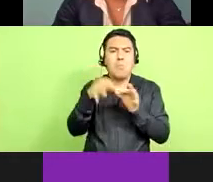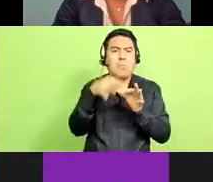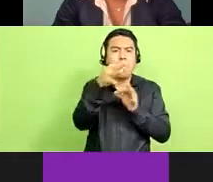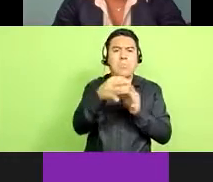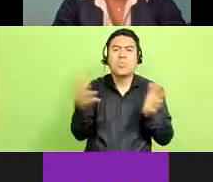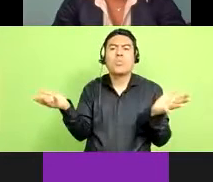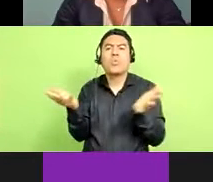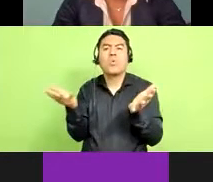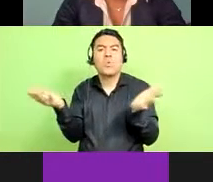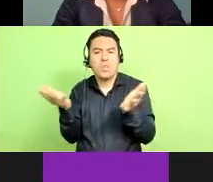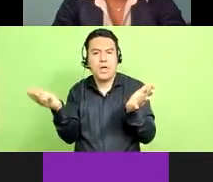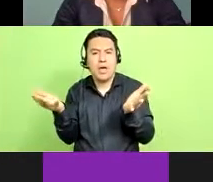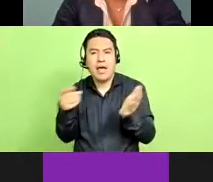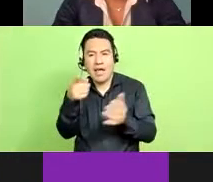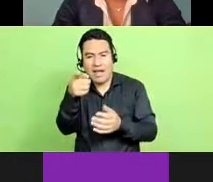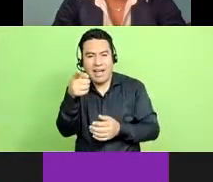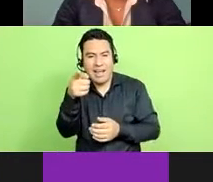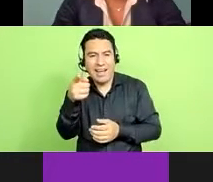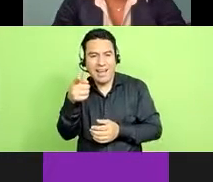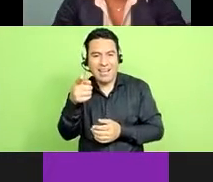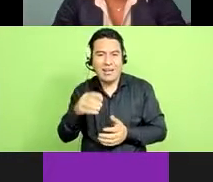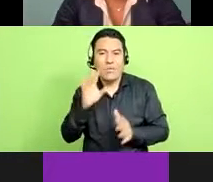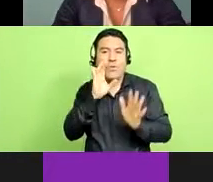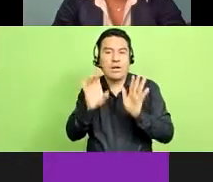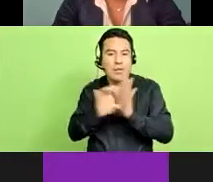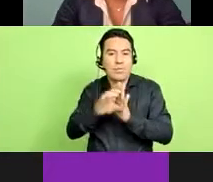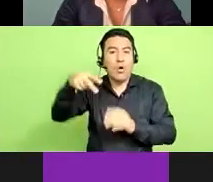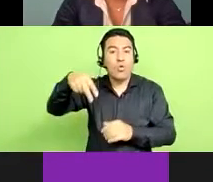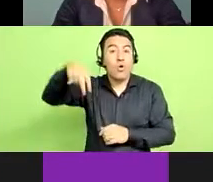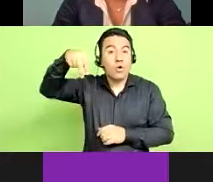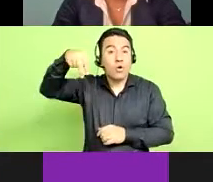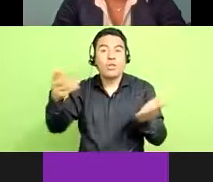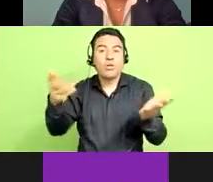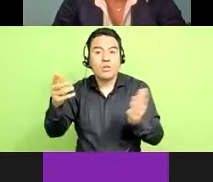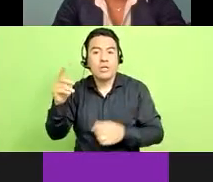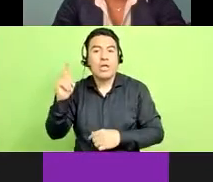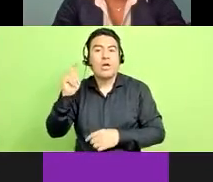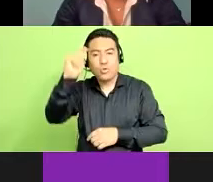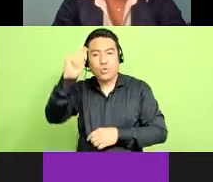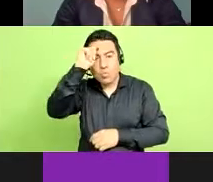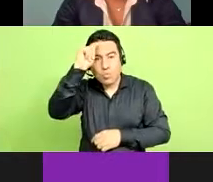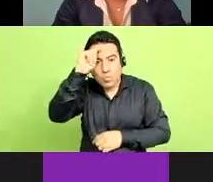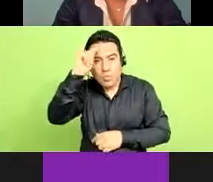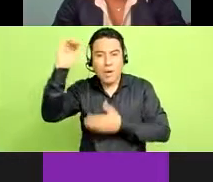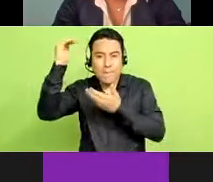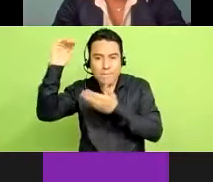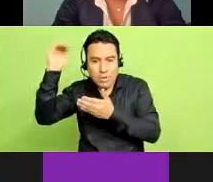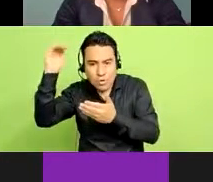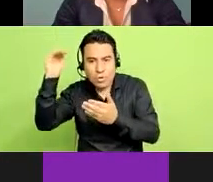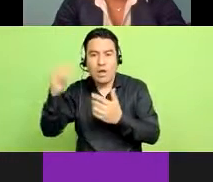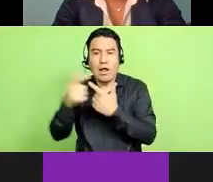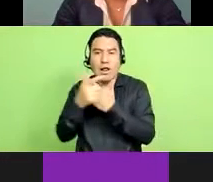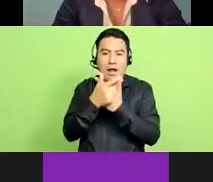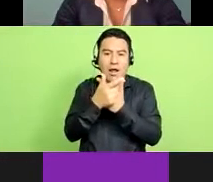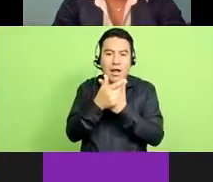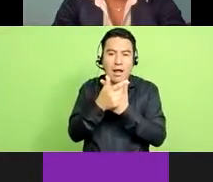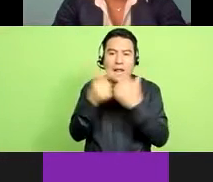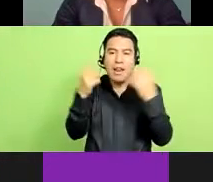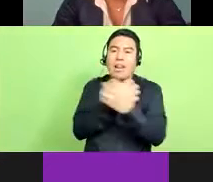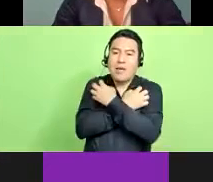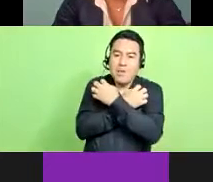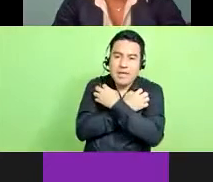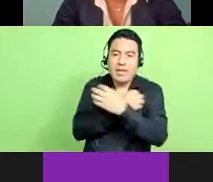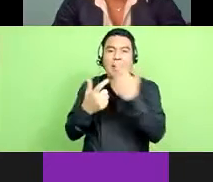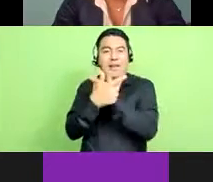a las manos en este caso macro región norte tumbes piura lambayeque la libertad áncash macro